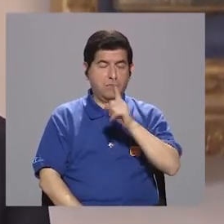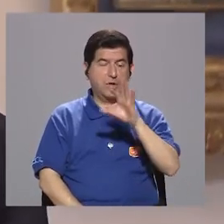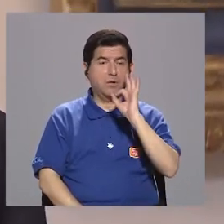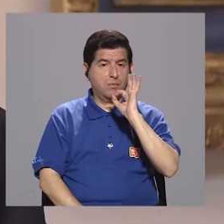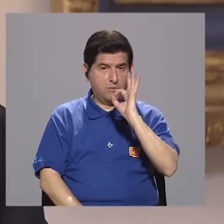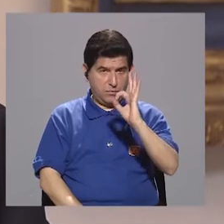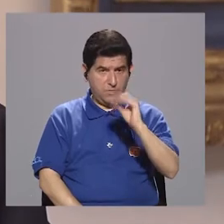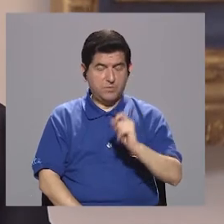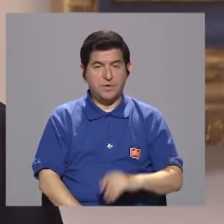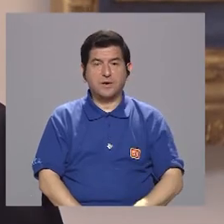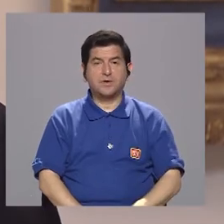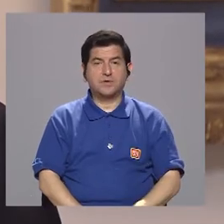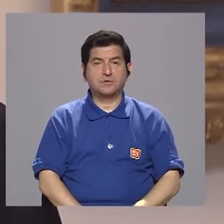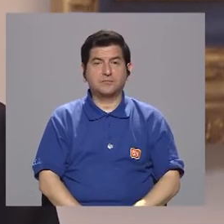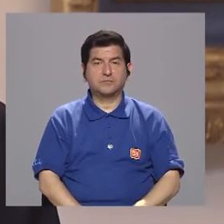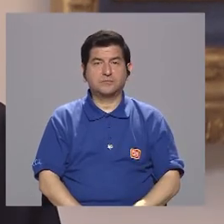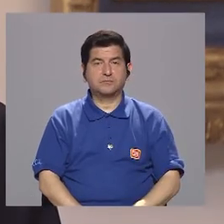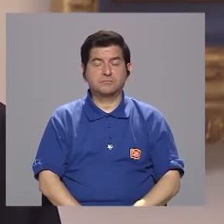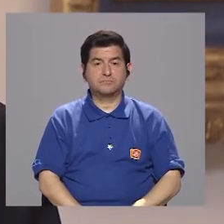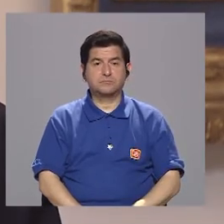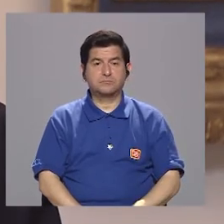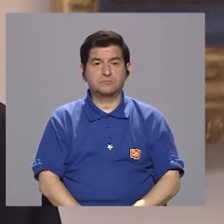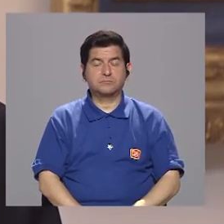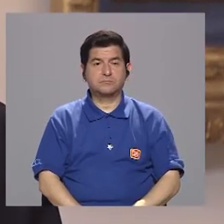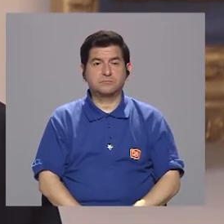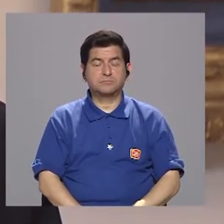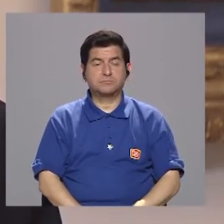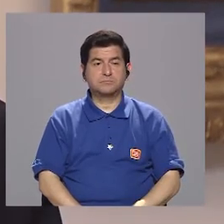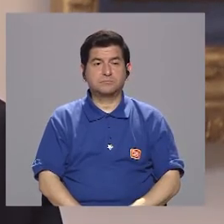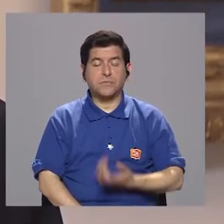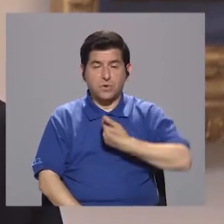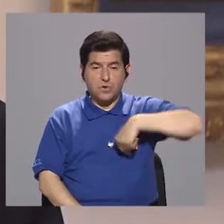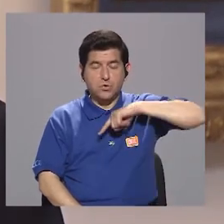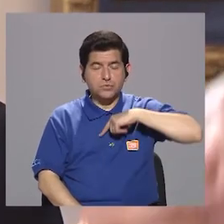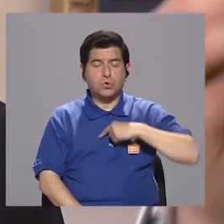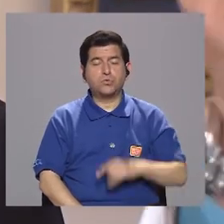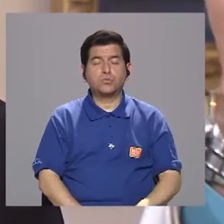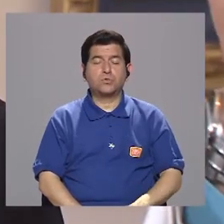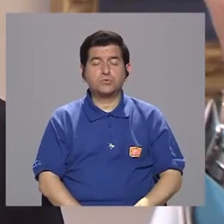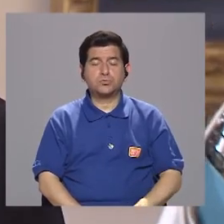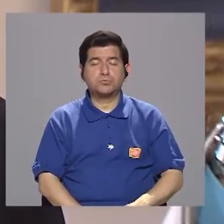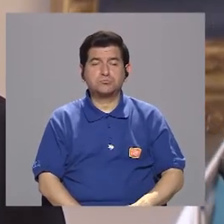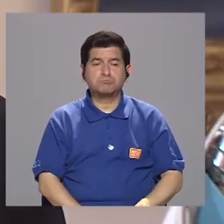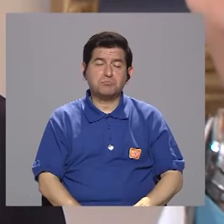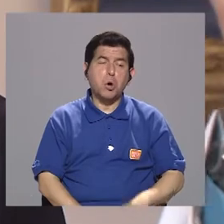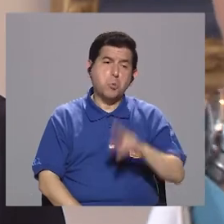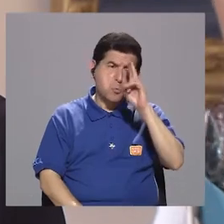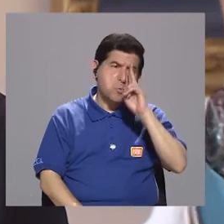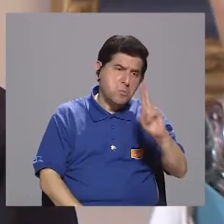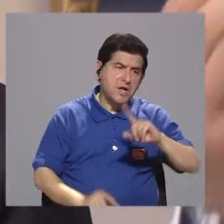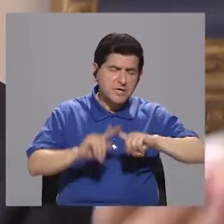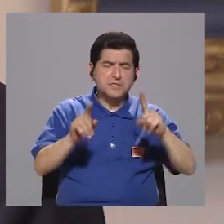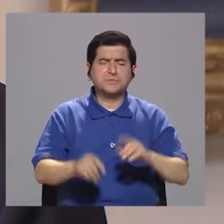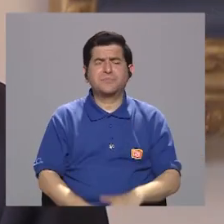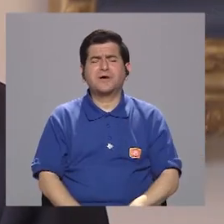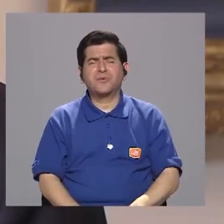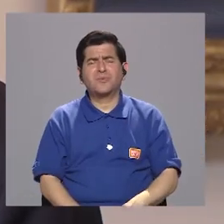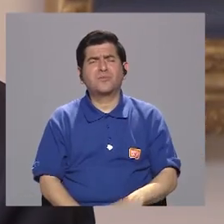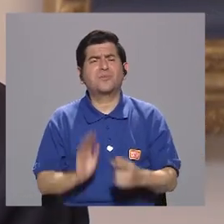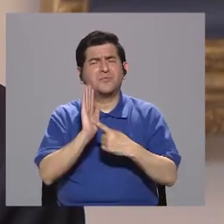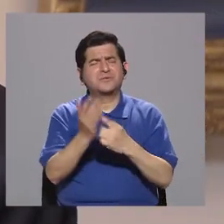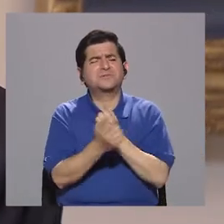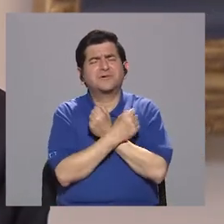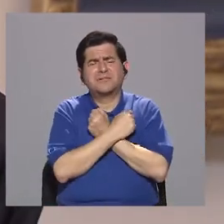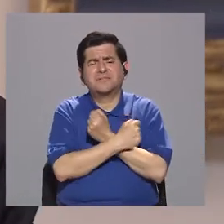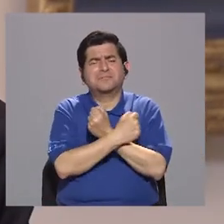señalaban los tres, vivimos muy humildemente, pero con mucho cariño, con